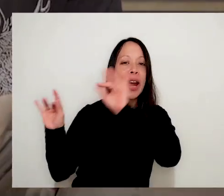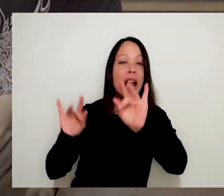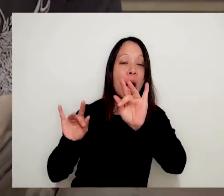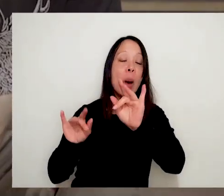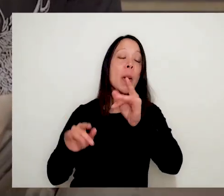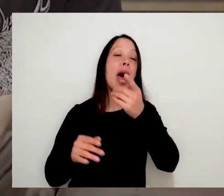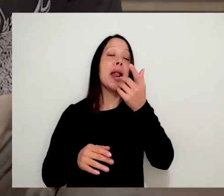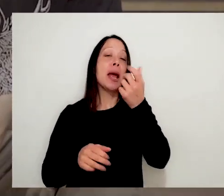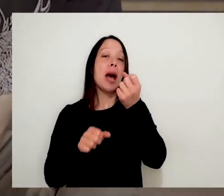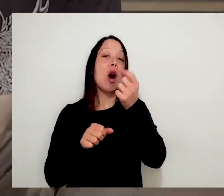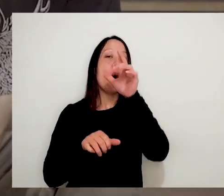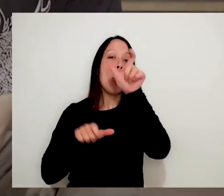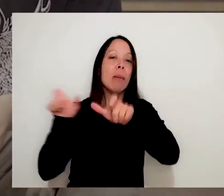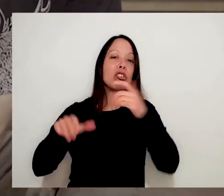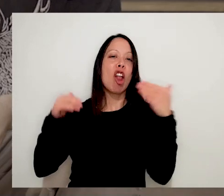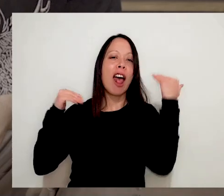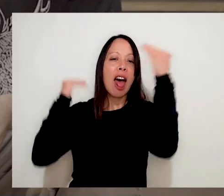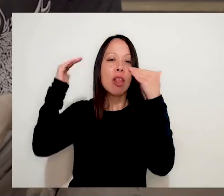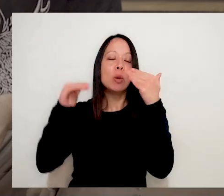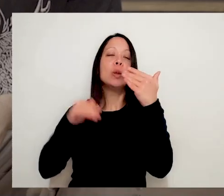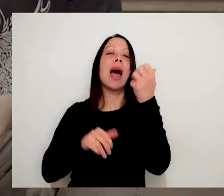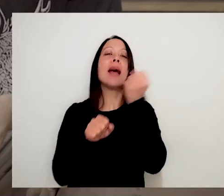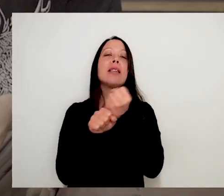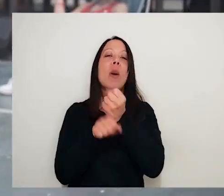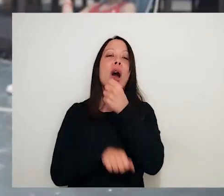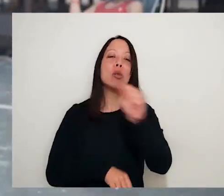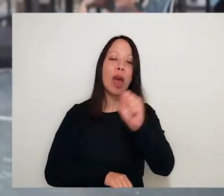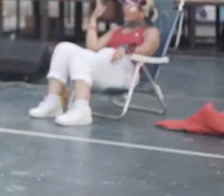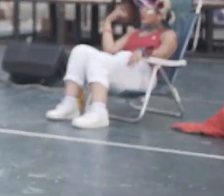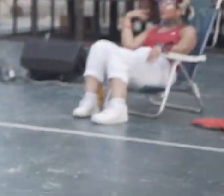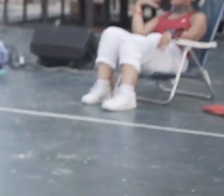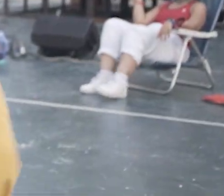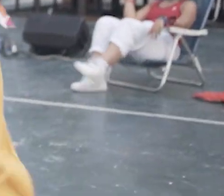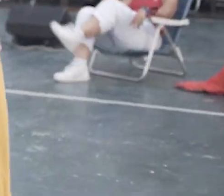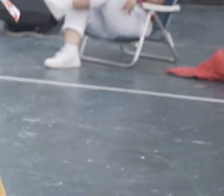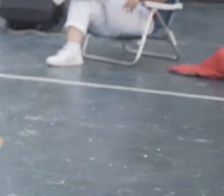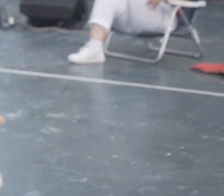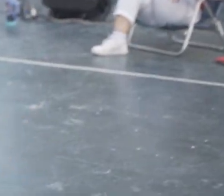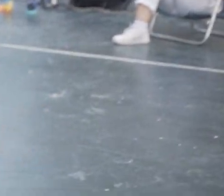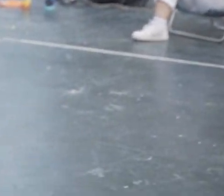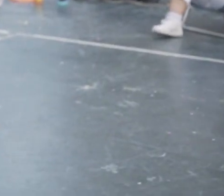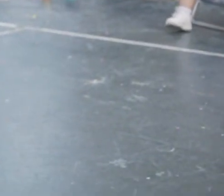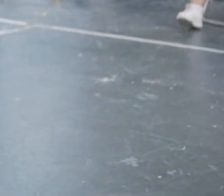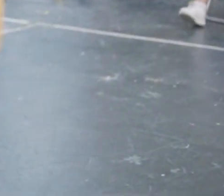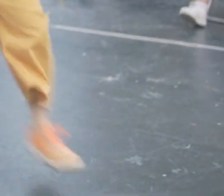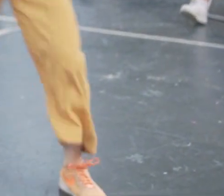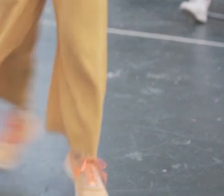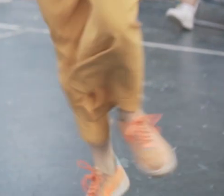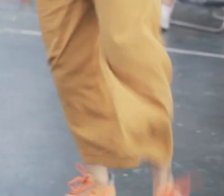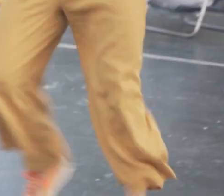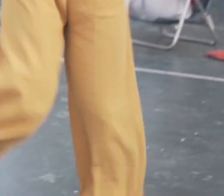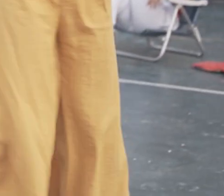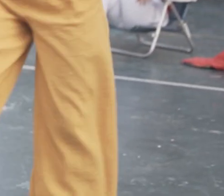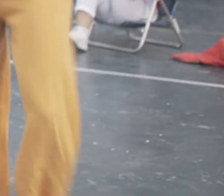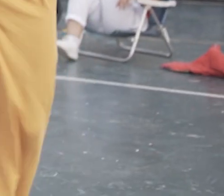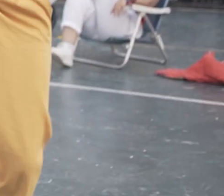de laburar. O faltaban al trabajo para venir a ensayar. Como que era ese contexto. En una cancha de cemento, Martina y otra joven de pelo largo